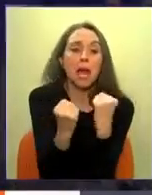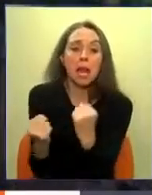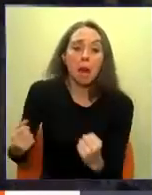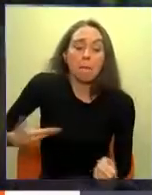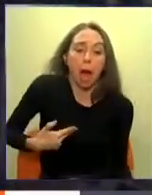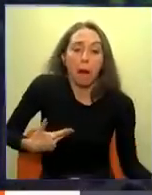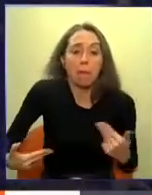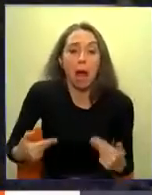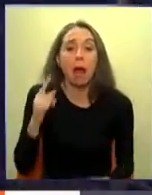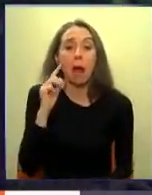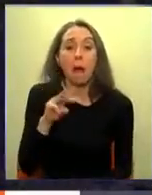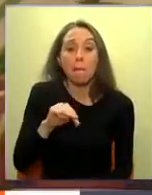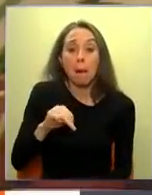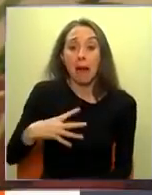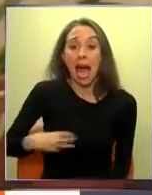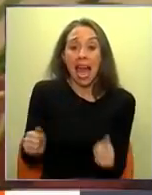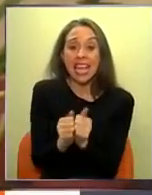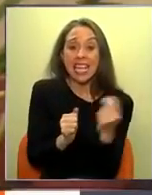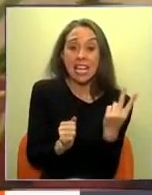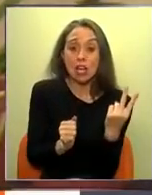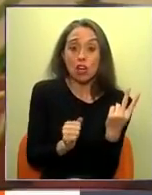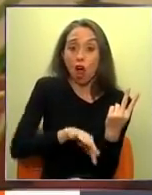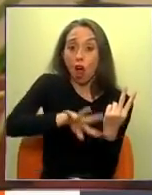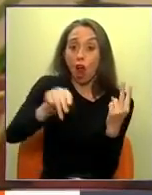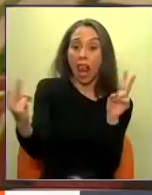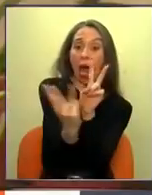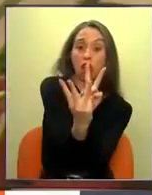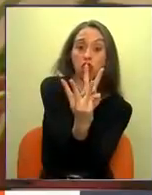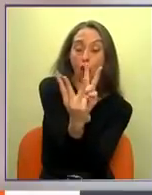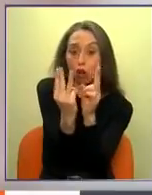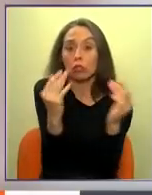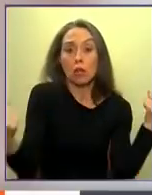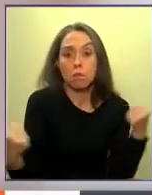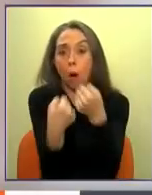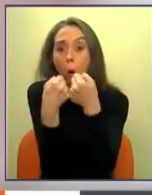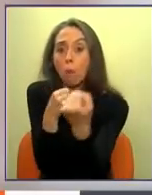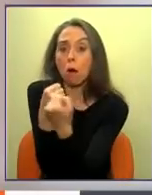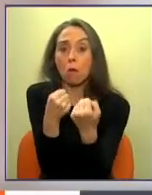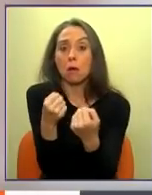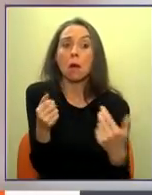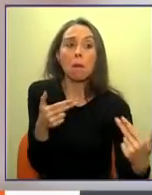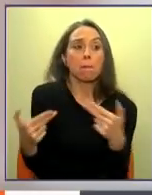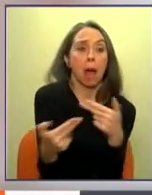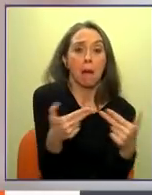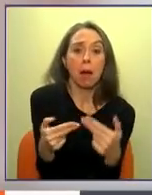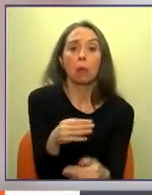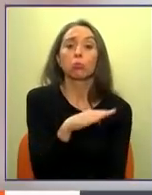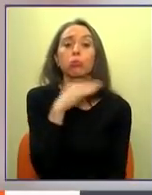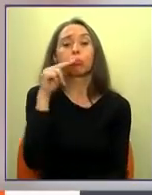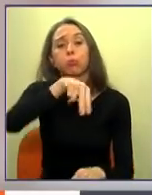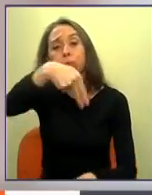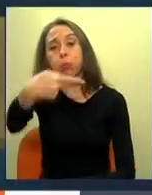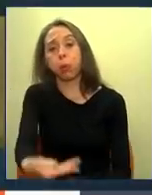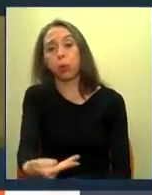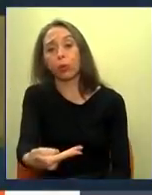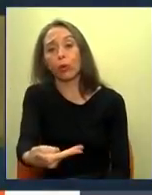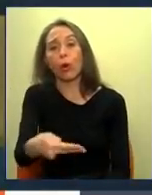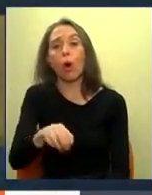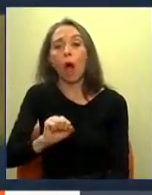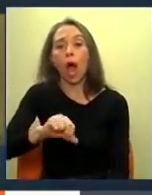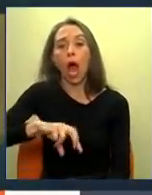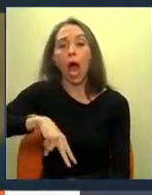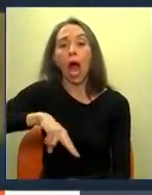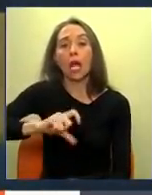hijo enfrentando a delincuentes armados, un forcejeo que terminó en varios disparos y la muerte en el lugar de Ángel Gamboa,